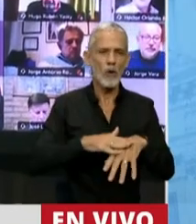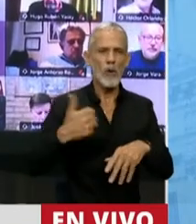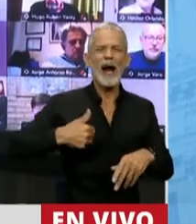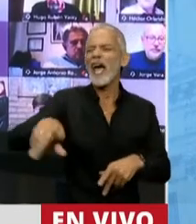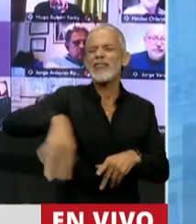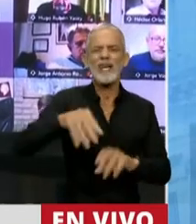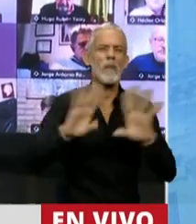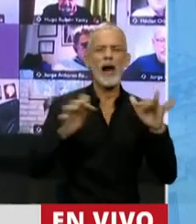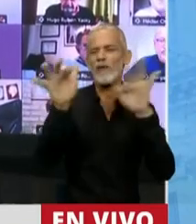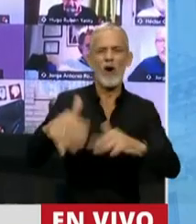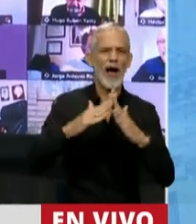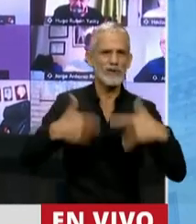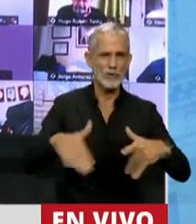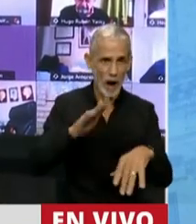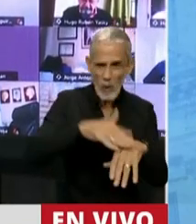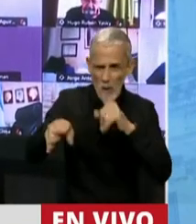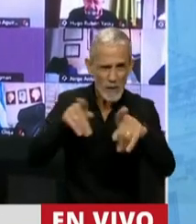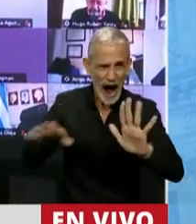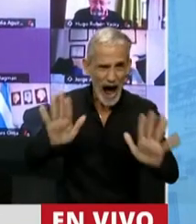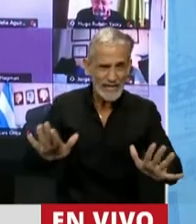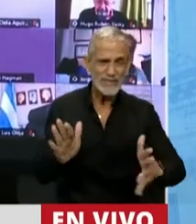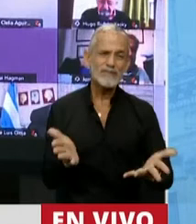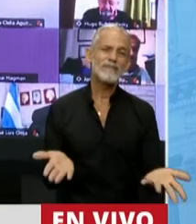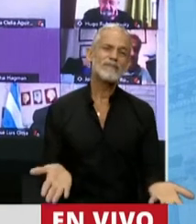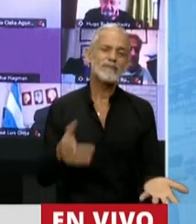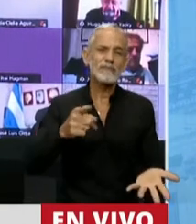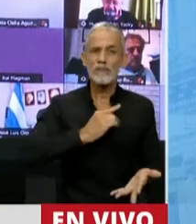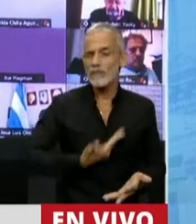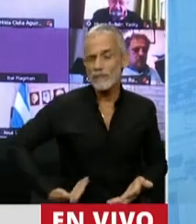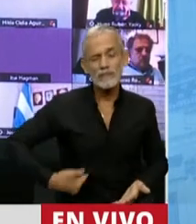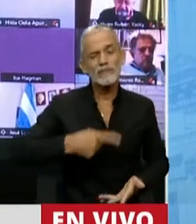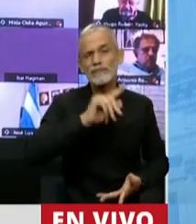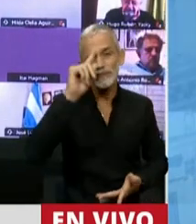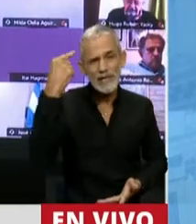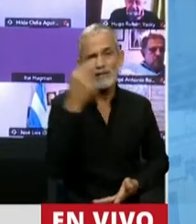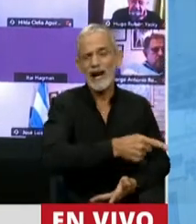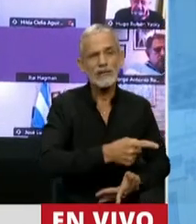los argentinos que se acercaron haciendo uso ellos de una pésima